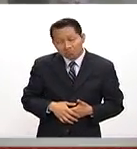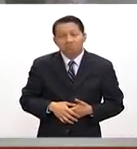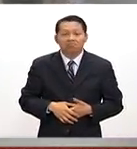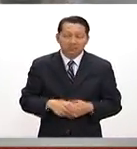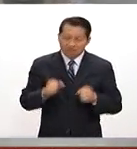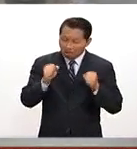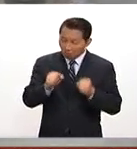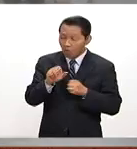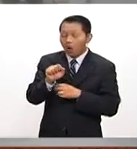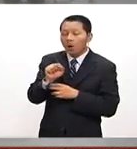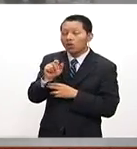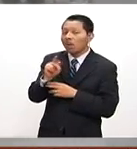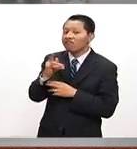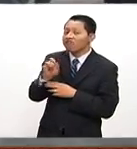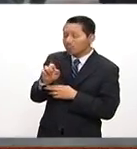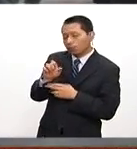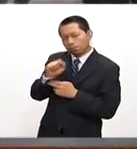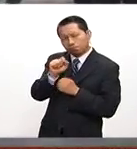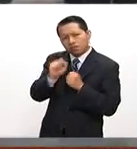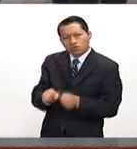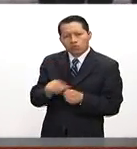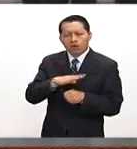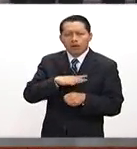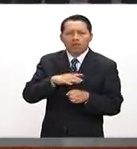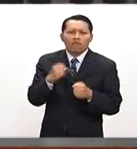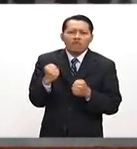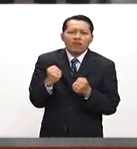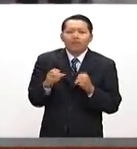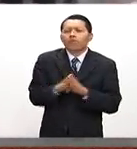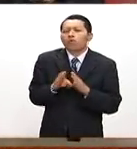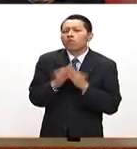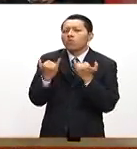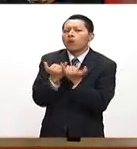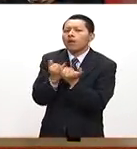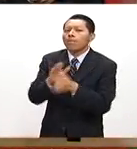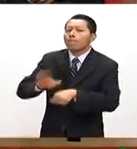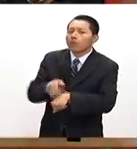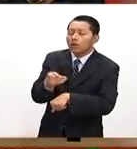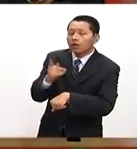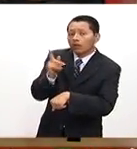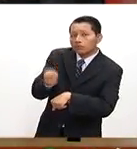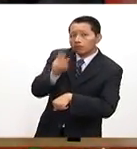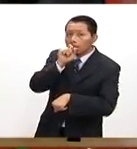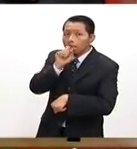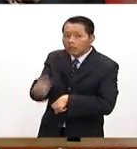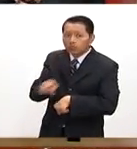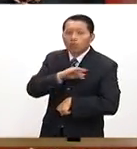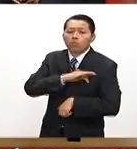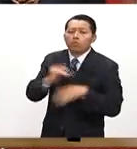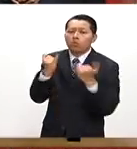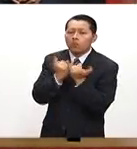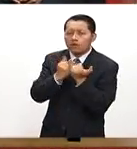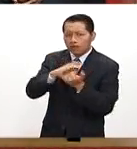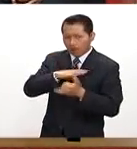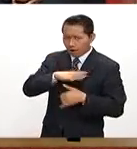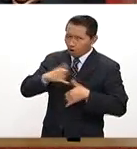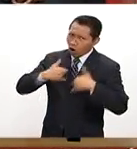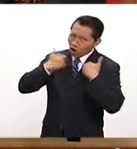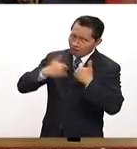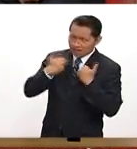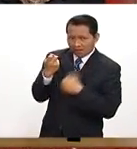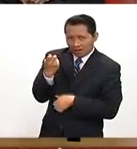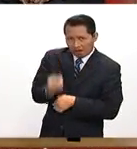evento que tiene una gran trascendencia por lo que implica el hecho de involucrar a jóvenes en este